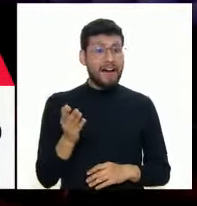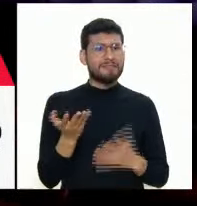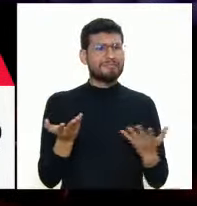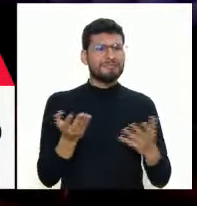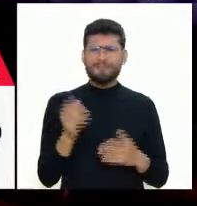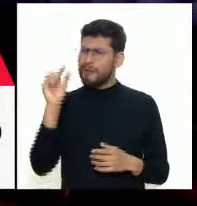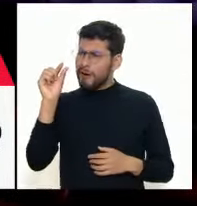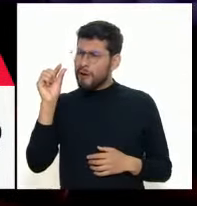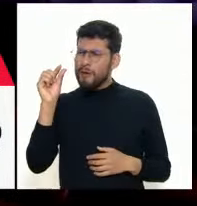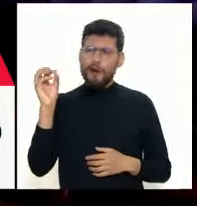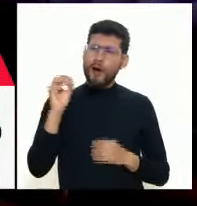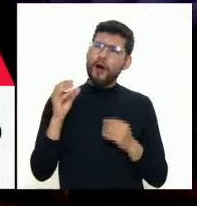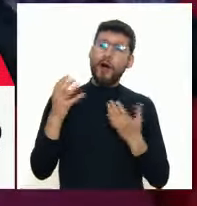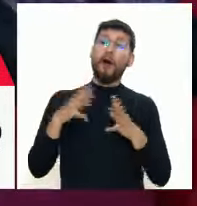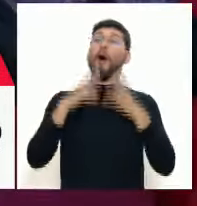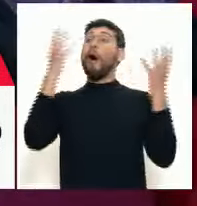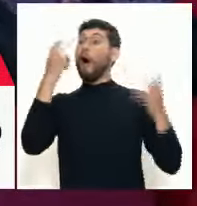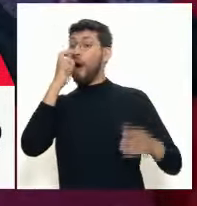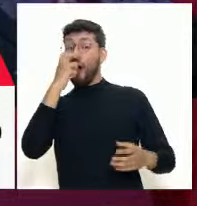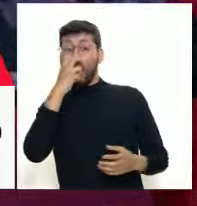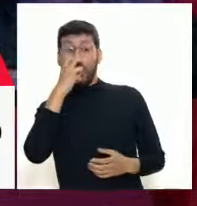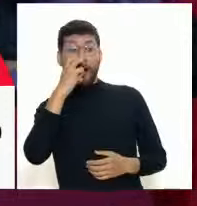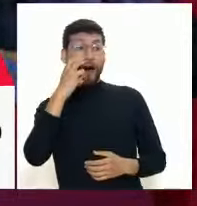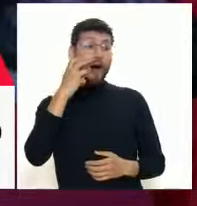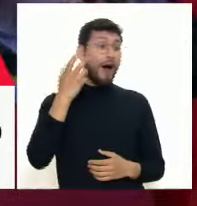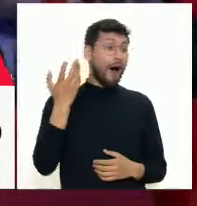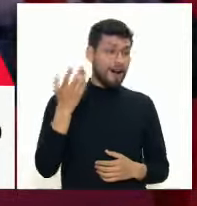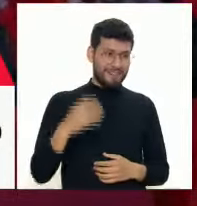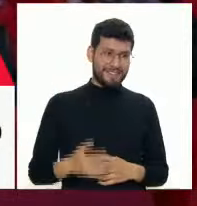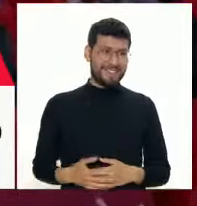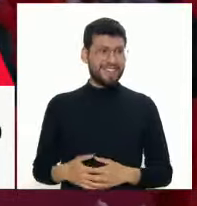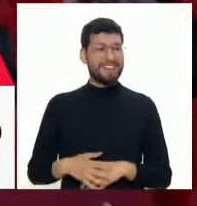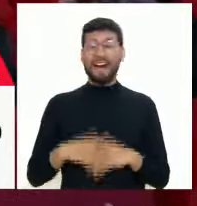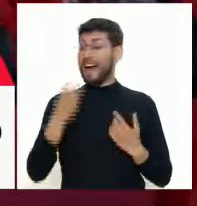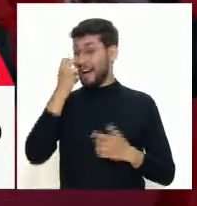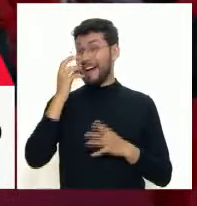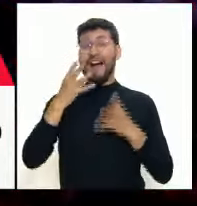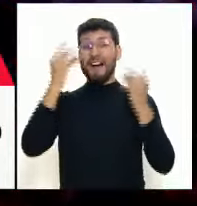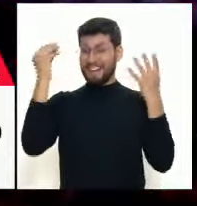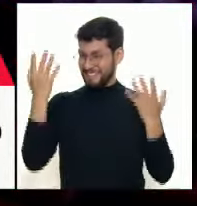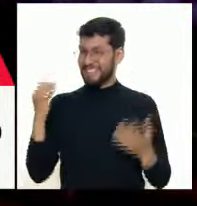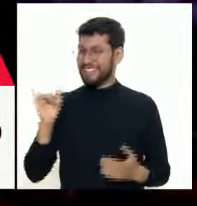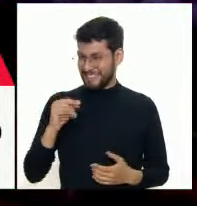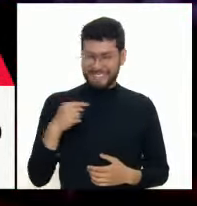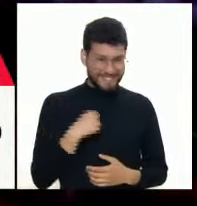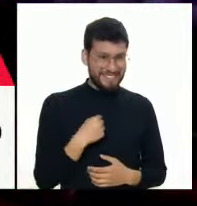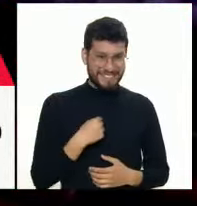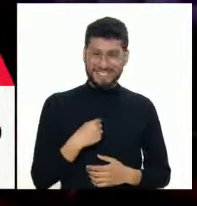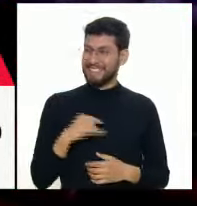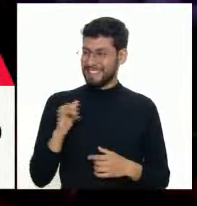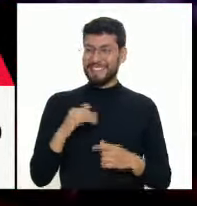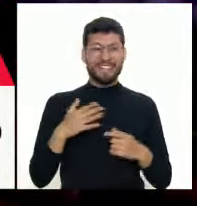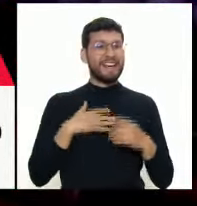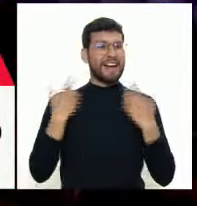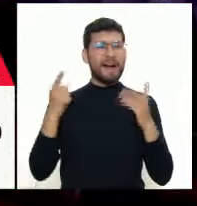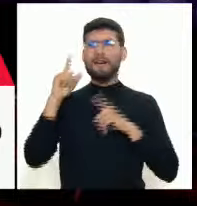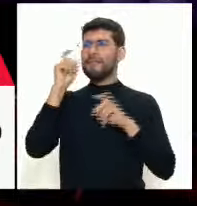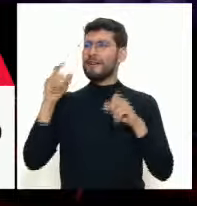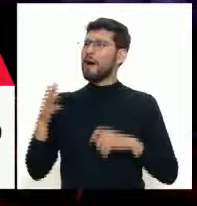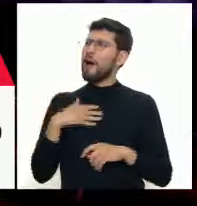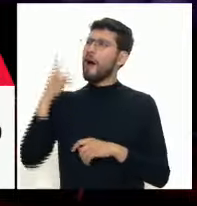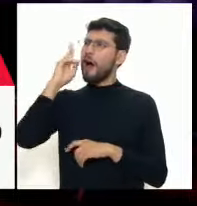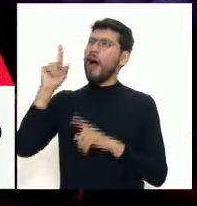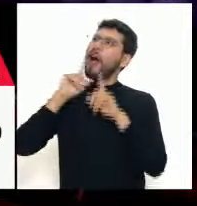¿Pero un poquito o muy curiosos? Muy curiosos. Yo también. Me paso todo el día preguntándole a